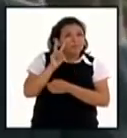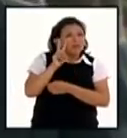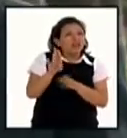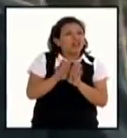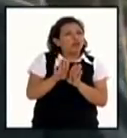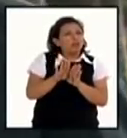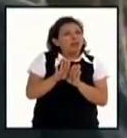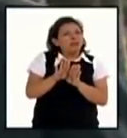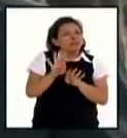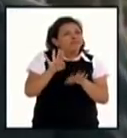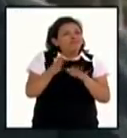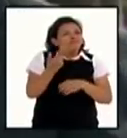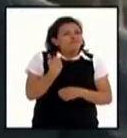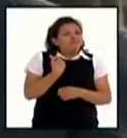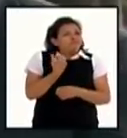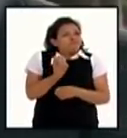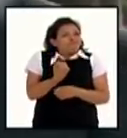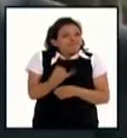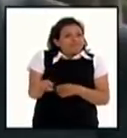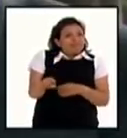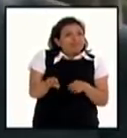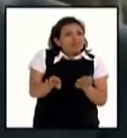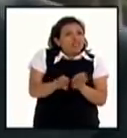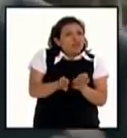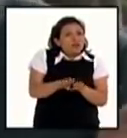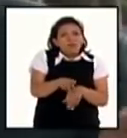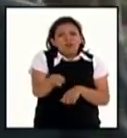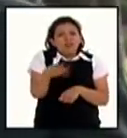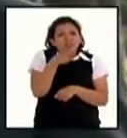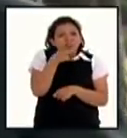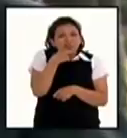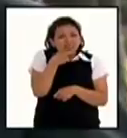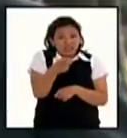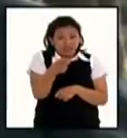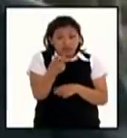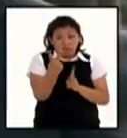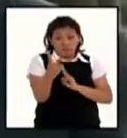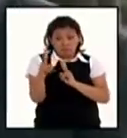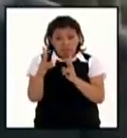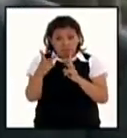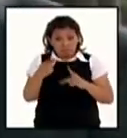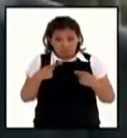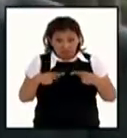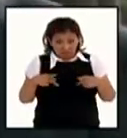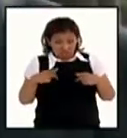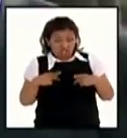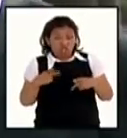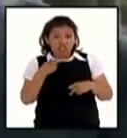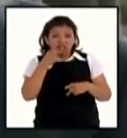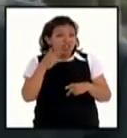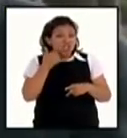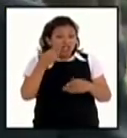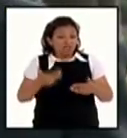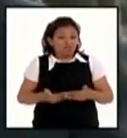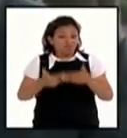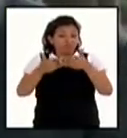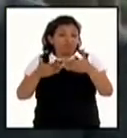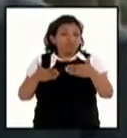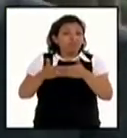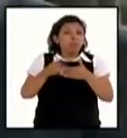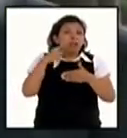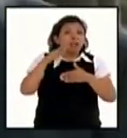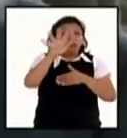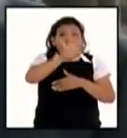absurdo de esta definición de quienes ostentan como vecinos para obstaculizar la vista del